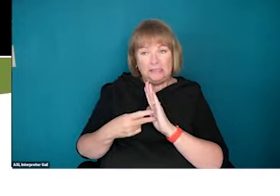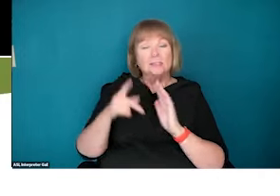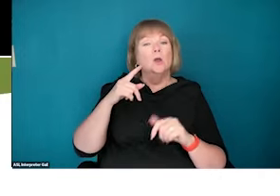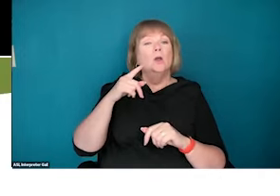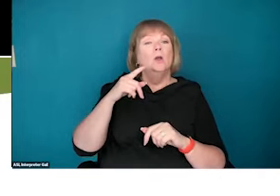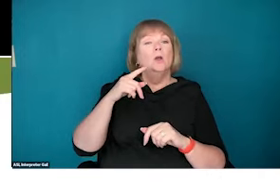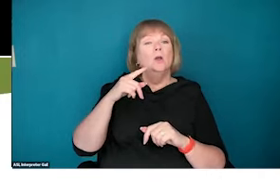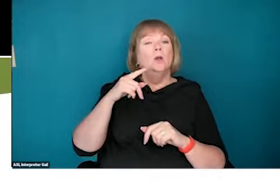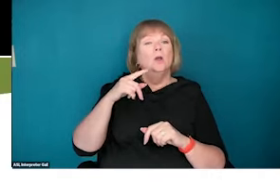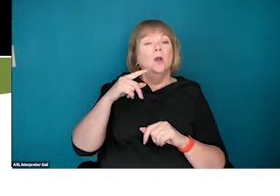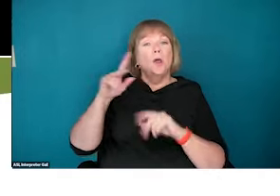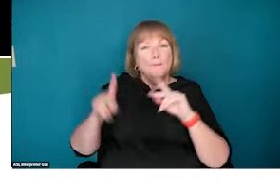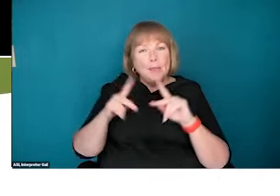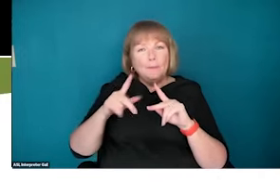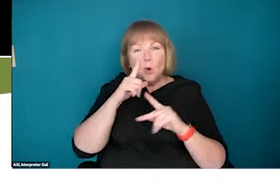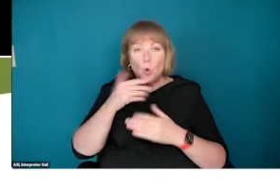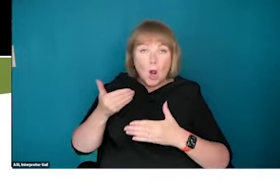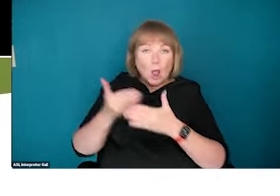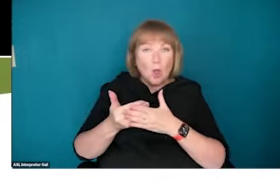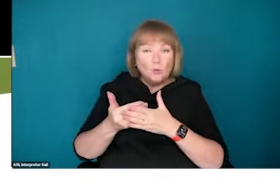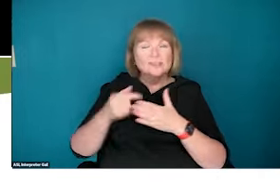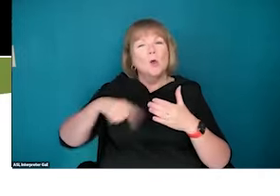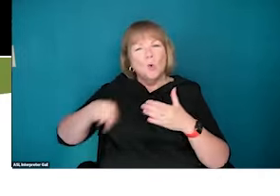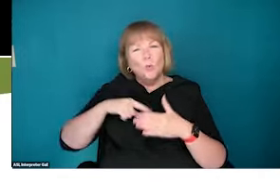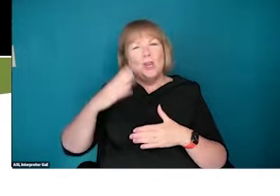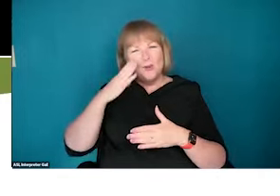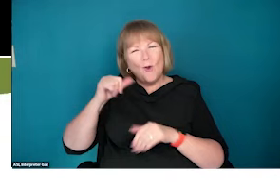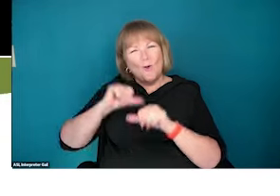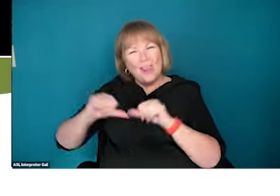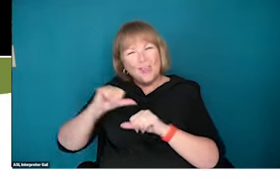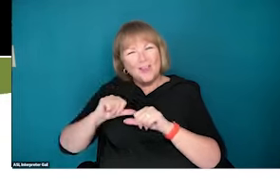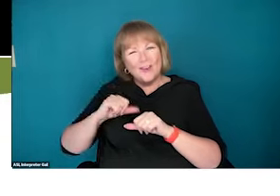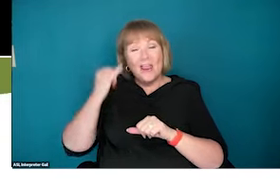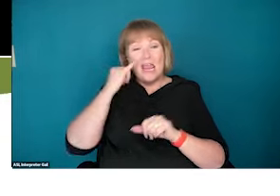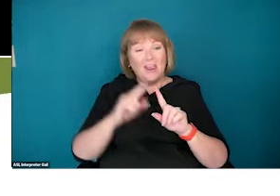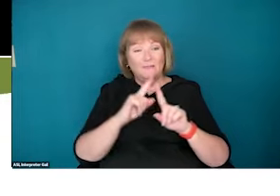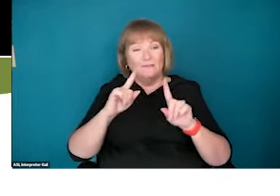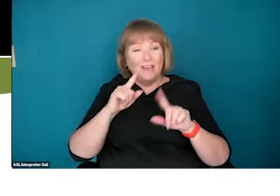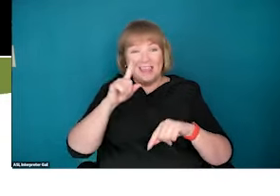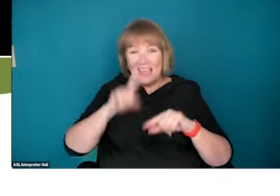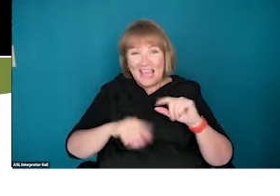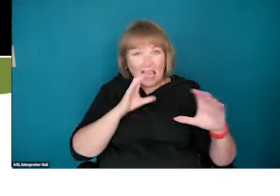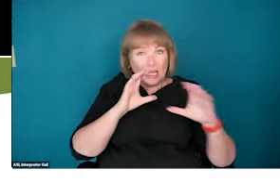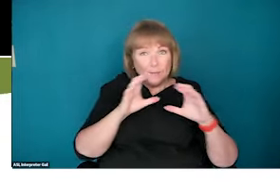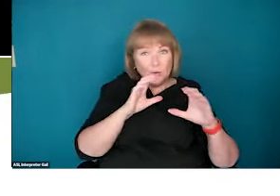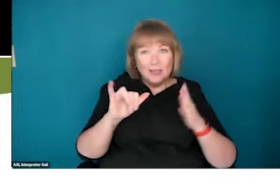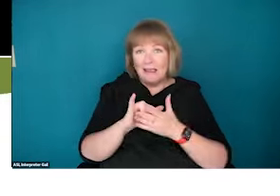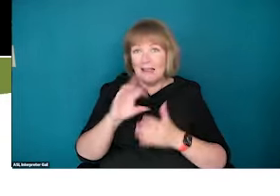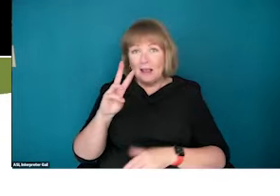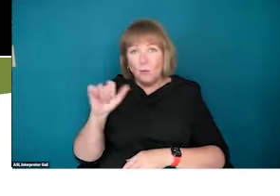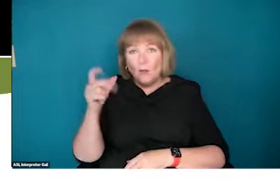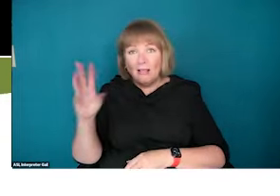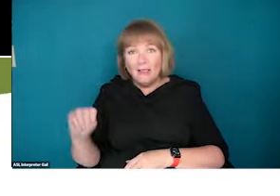de una forma más y más. Entonces, de pronto, usar dispositivos de comunicación,